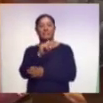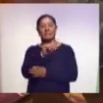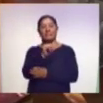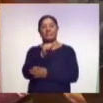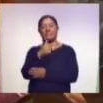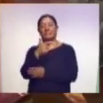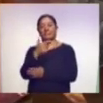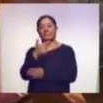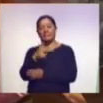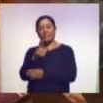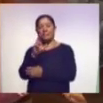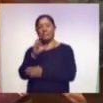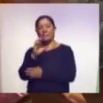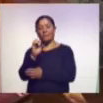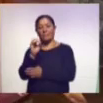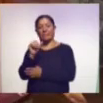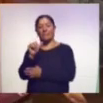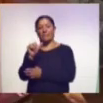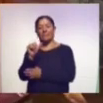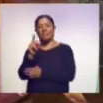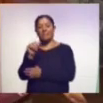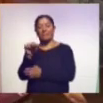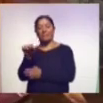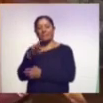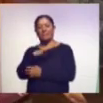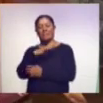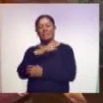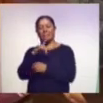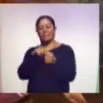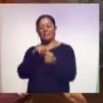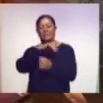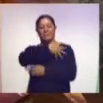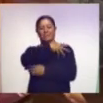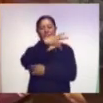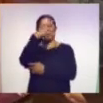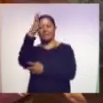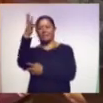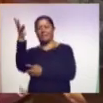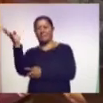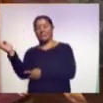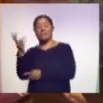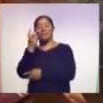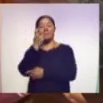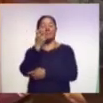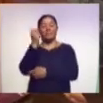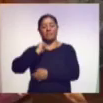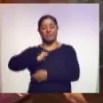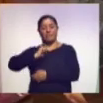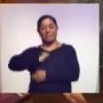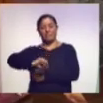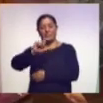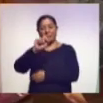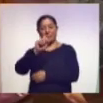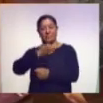los labios los colores del arco iris. Por eso, en el siglo XX, cuando la